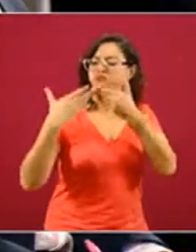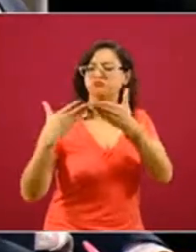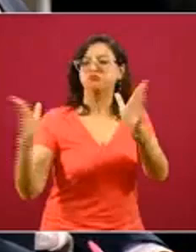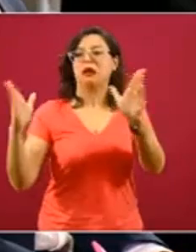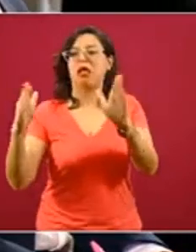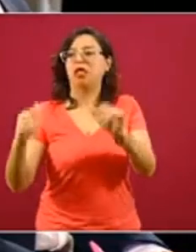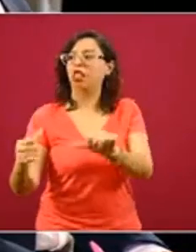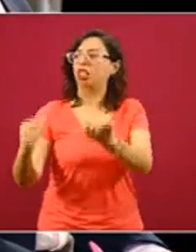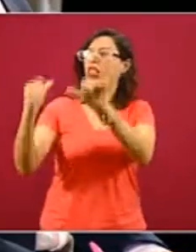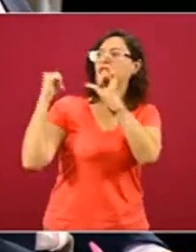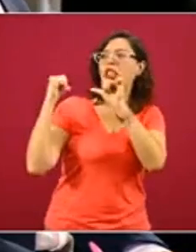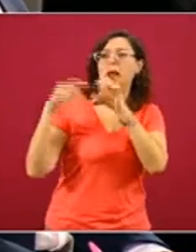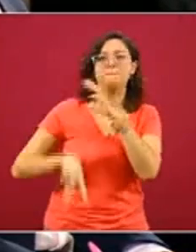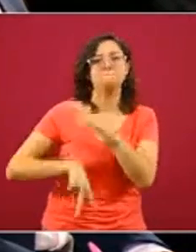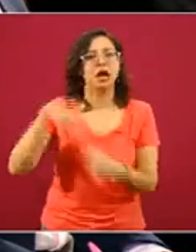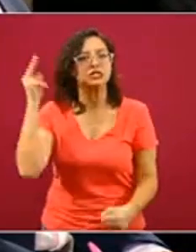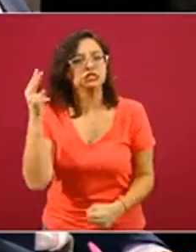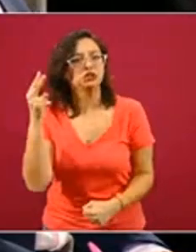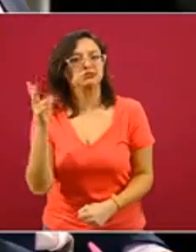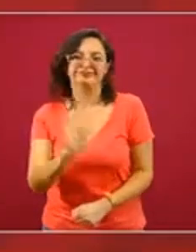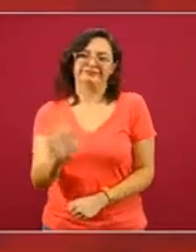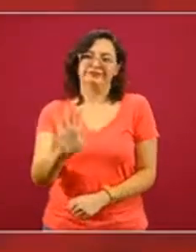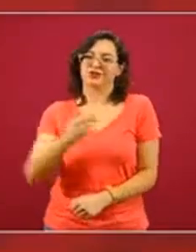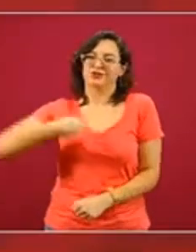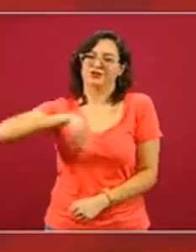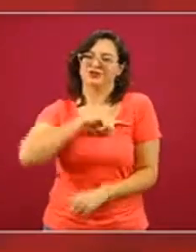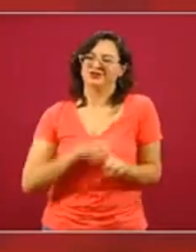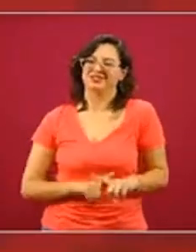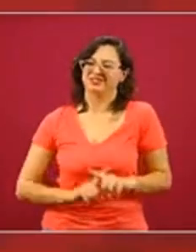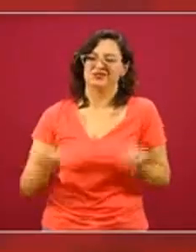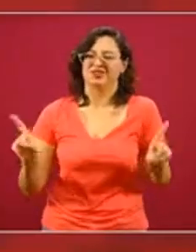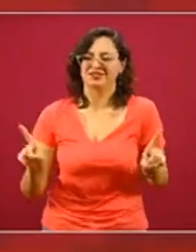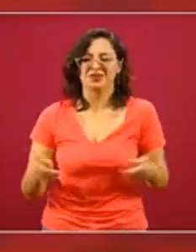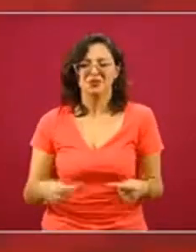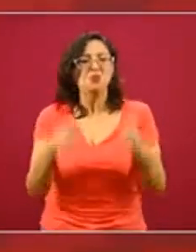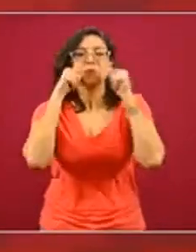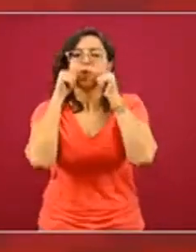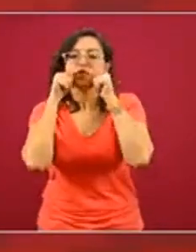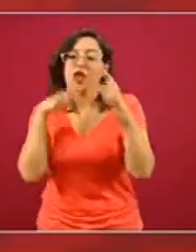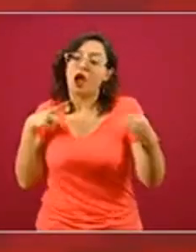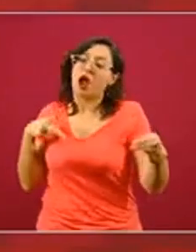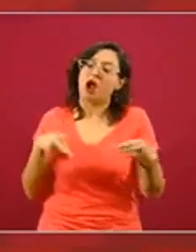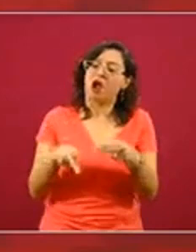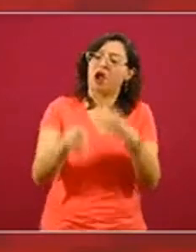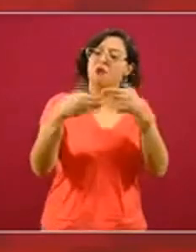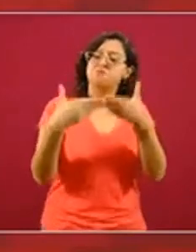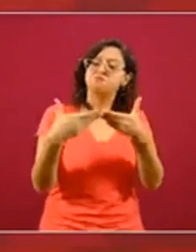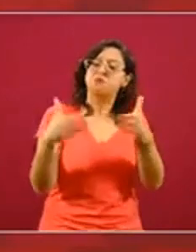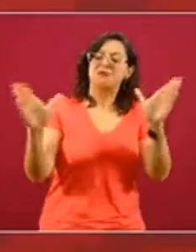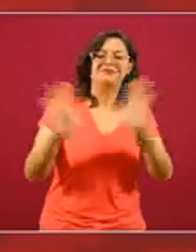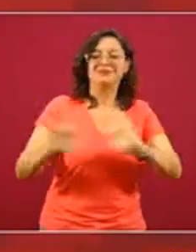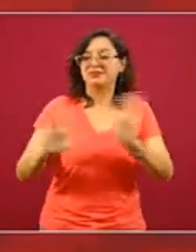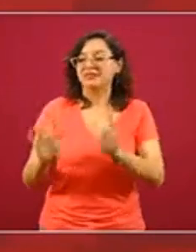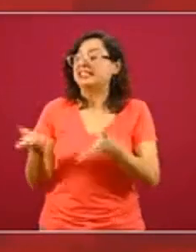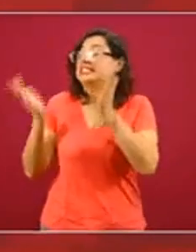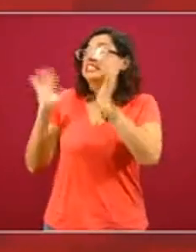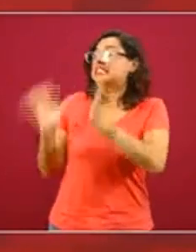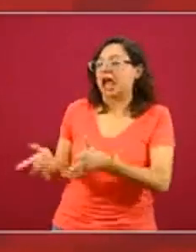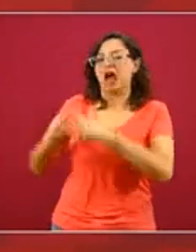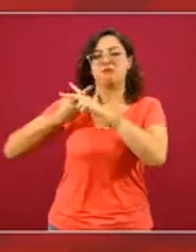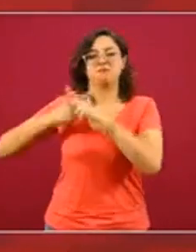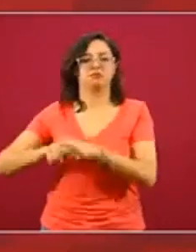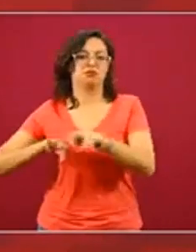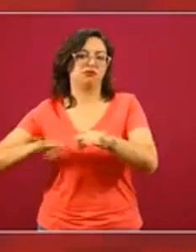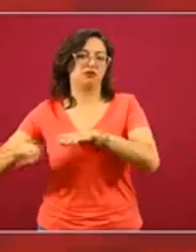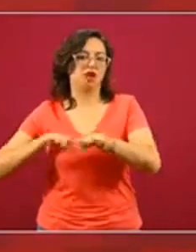nosotros lo importante es que funcione. Entonces, ya están funcionando desde varias semanas atrás, la gran mayoría al